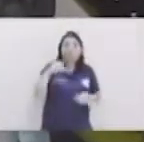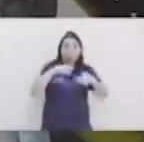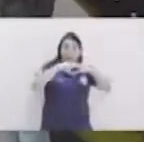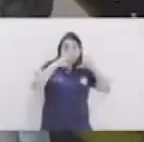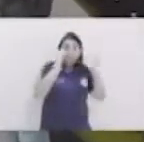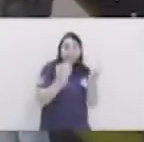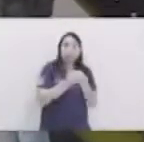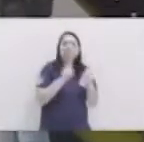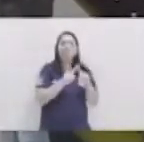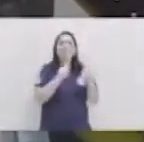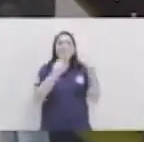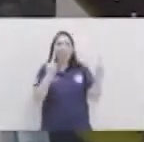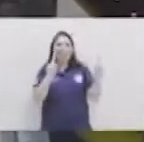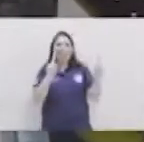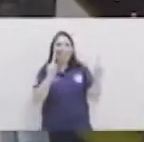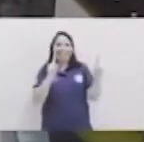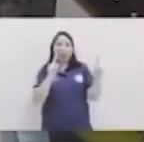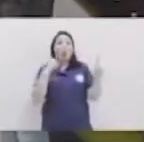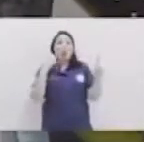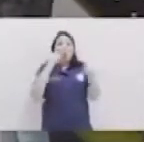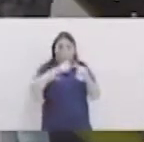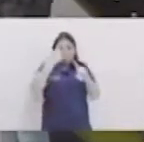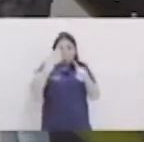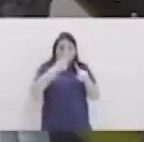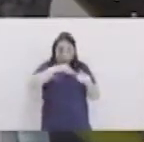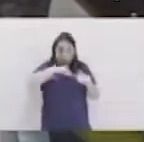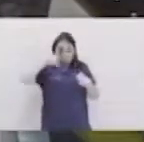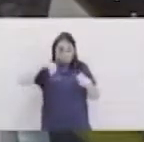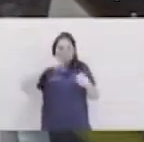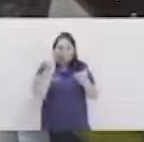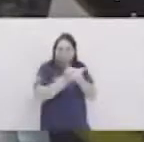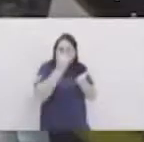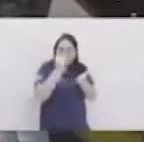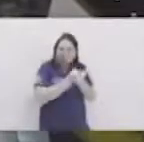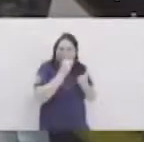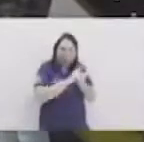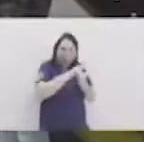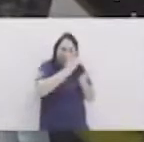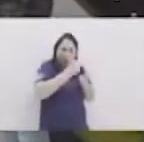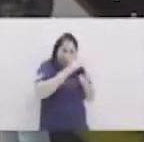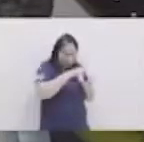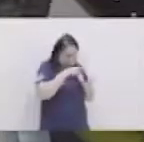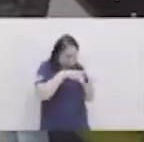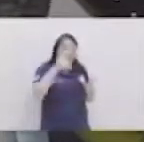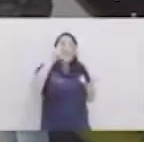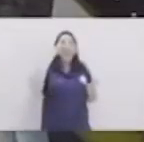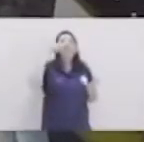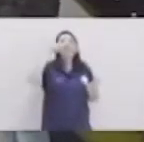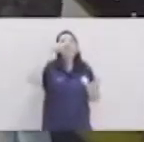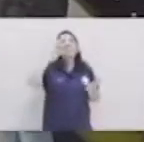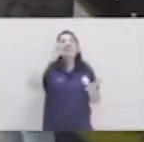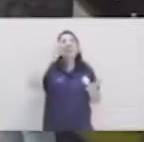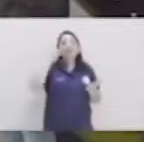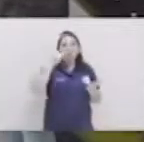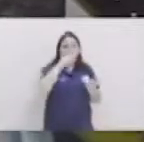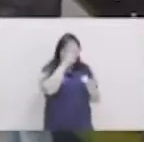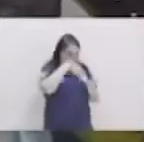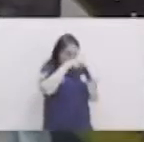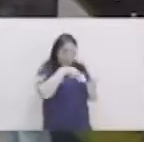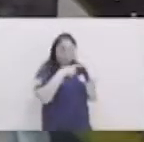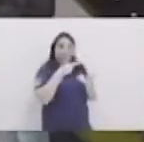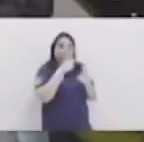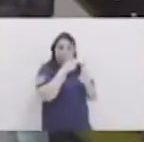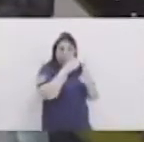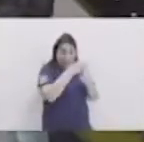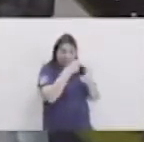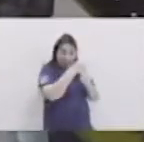cuando leemos ese tipo de textos, tenemos que verlos desde un punto de vista neutro, vamos a decirlo. Claro. No juzgar